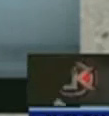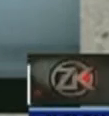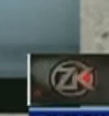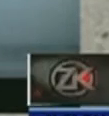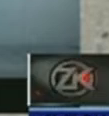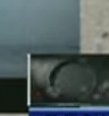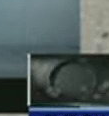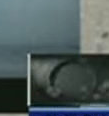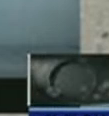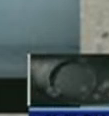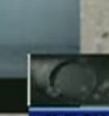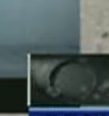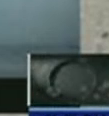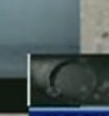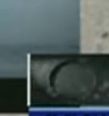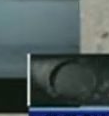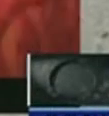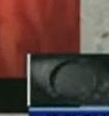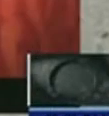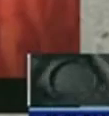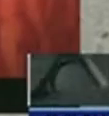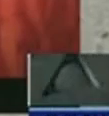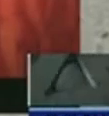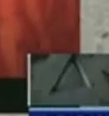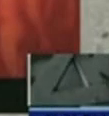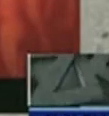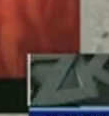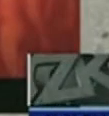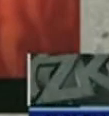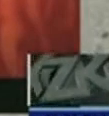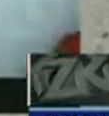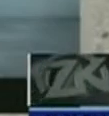fifí hubiera asaltado Palacio Nacional.